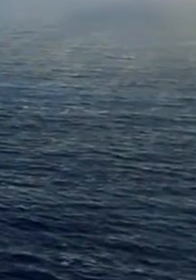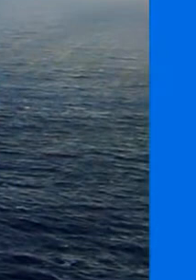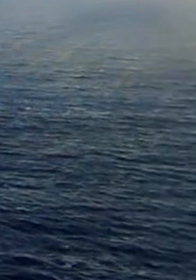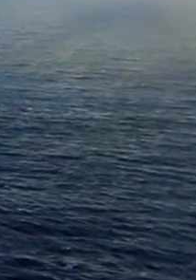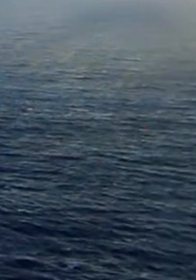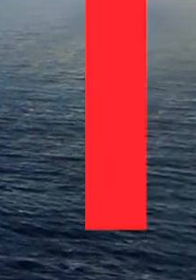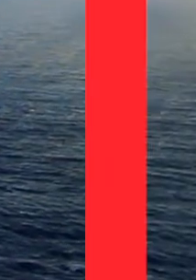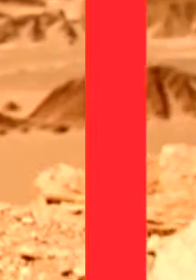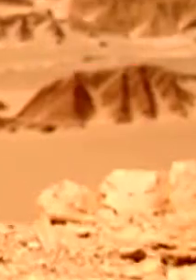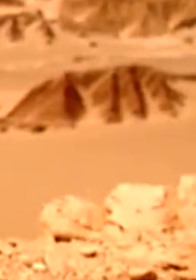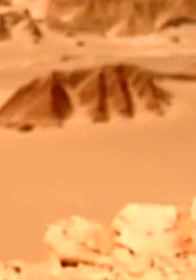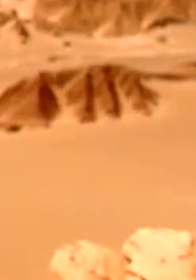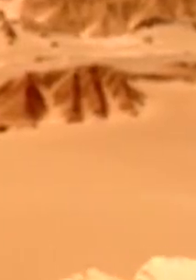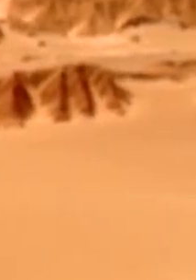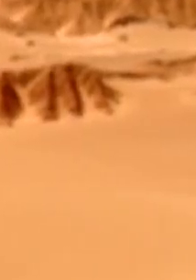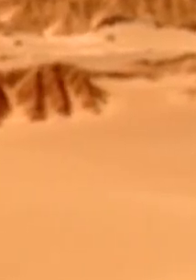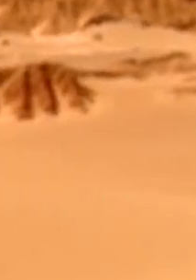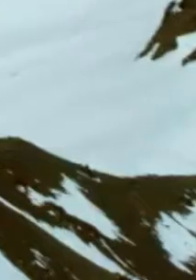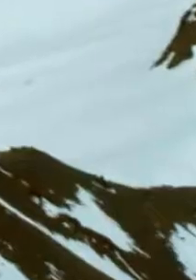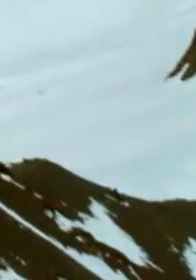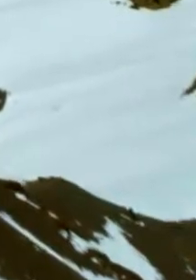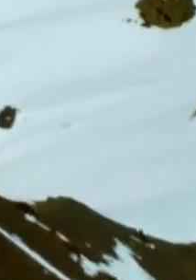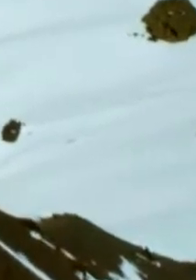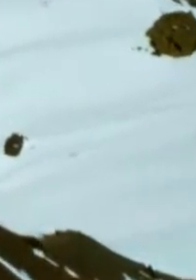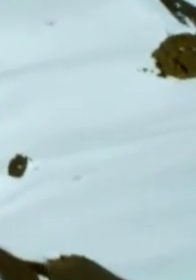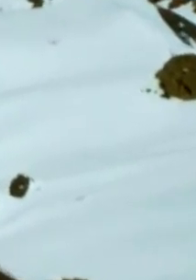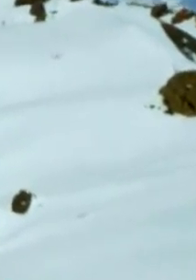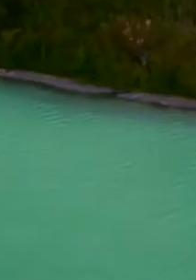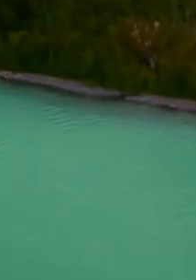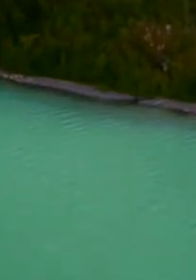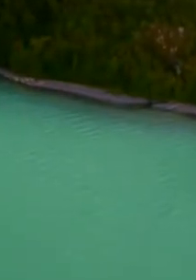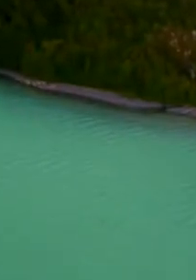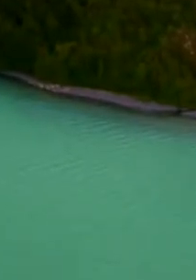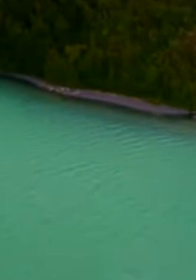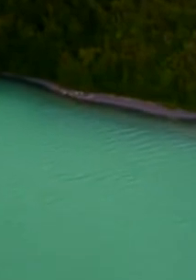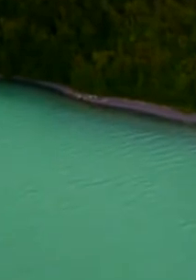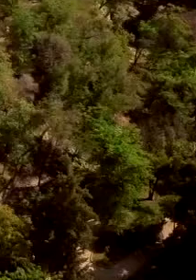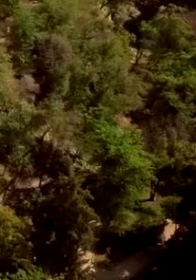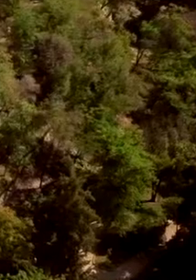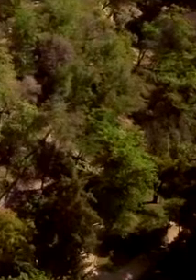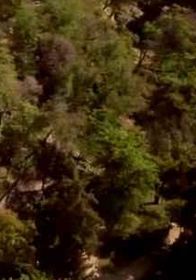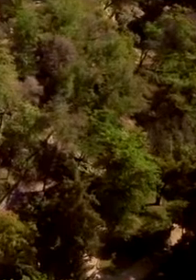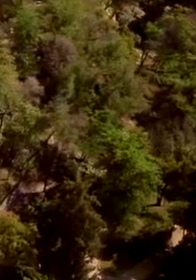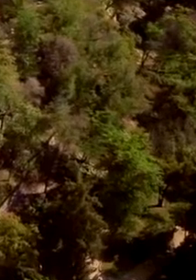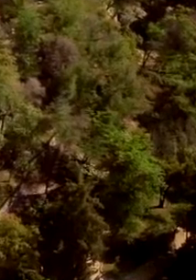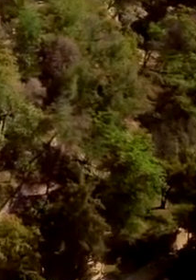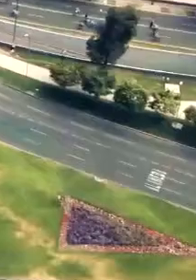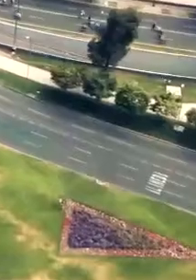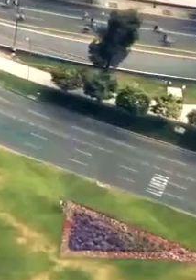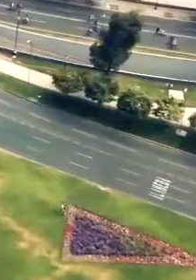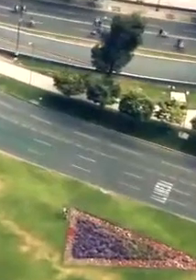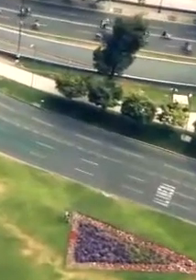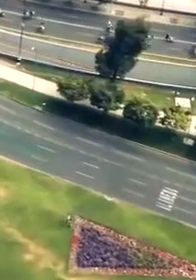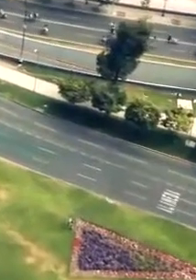ah desde el palacio de la moneda se dirige a todas las chilenas y chilenos la presidenta de la república